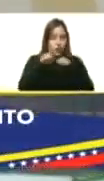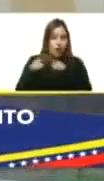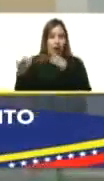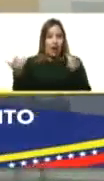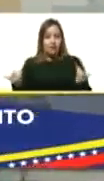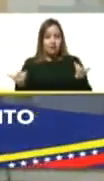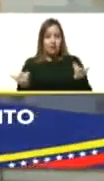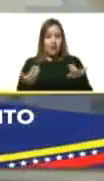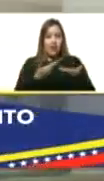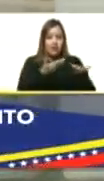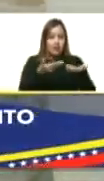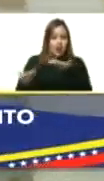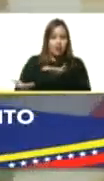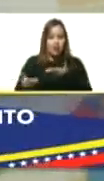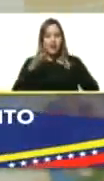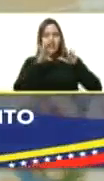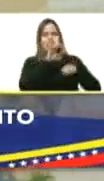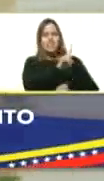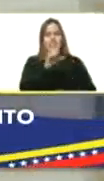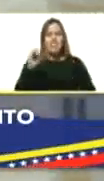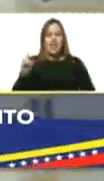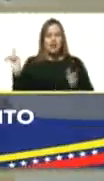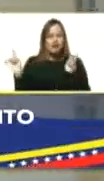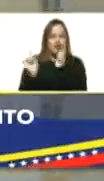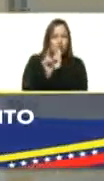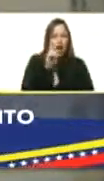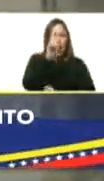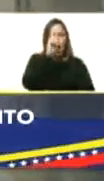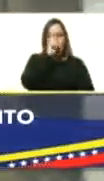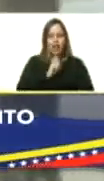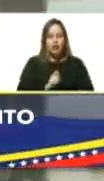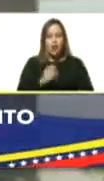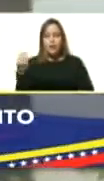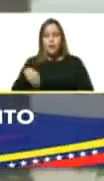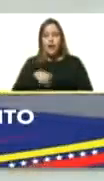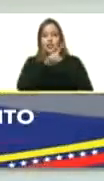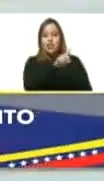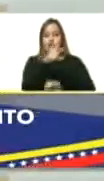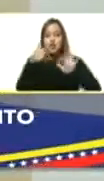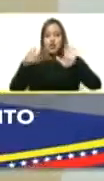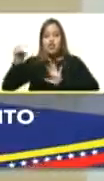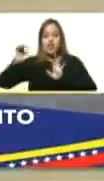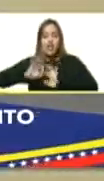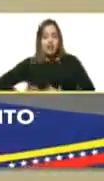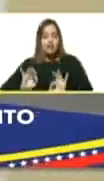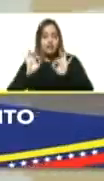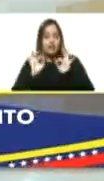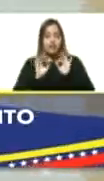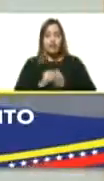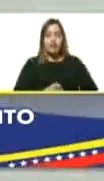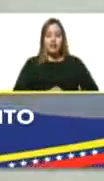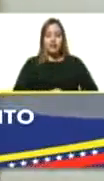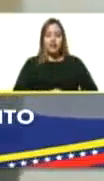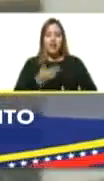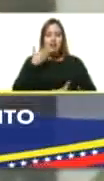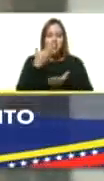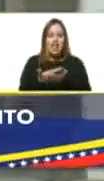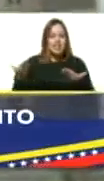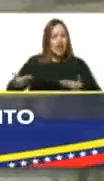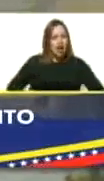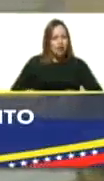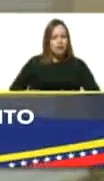entregando con estas 100 en menos de un año, 160 que hemos entregado específicamente gracias a todo su apoyo.